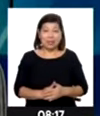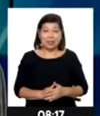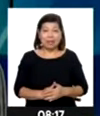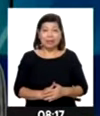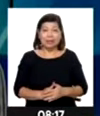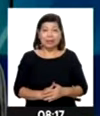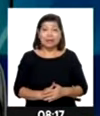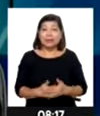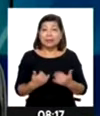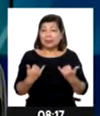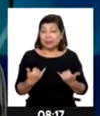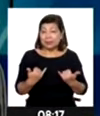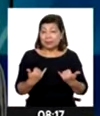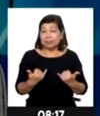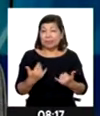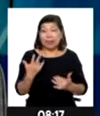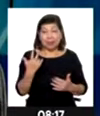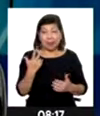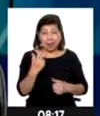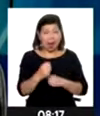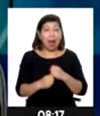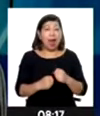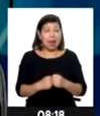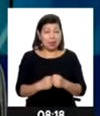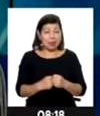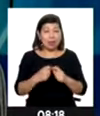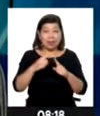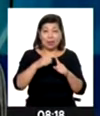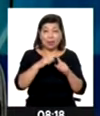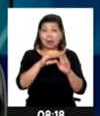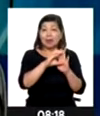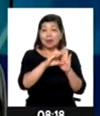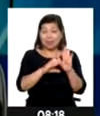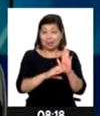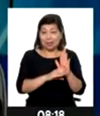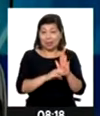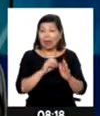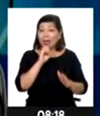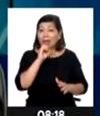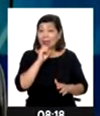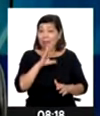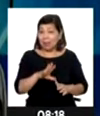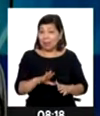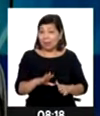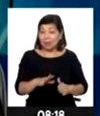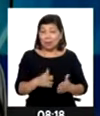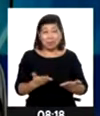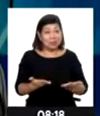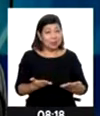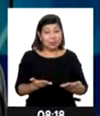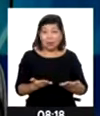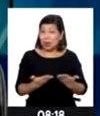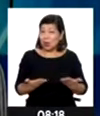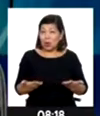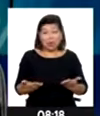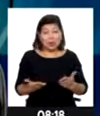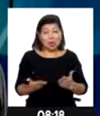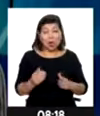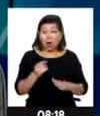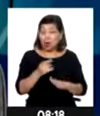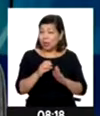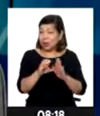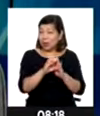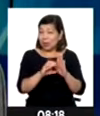Jorge? Porque hace 3 años el Tribunal Constitucional declaró estado de cosas